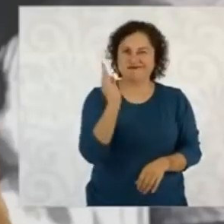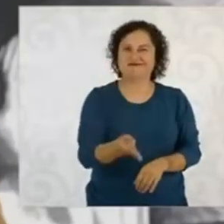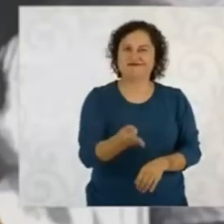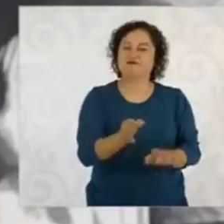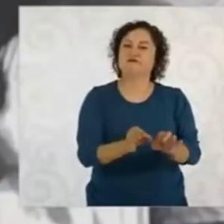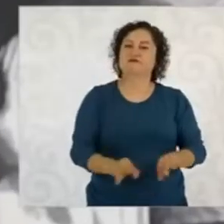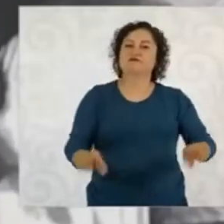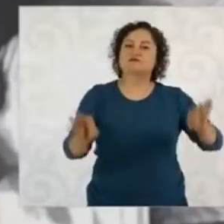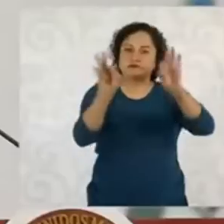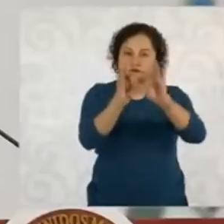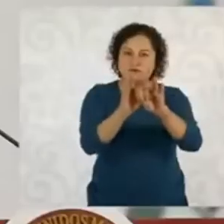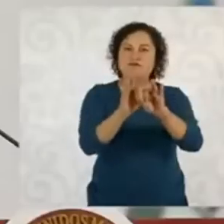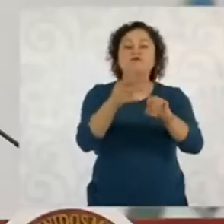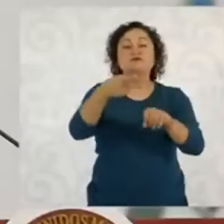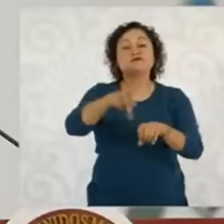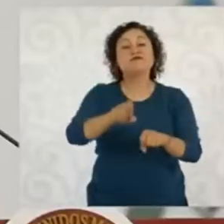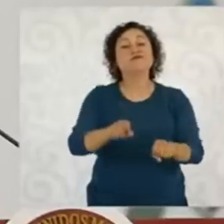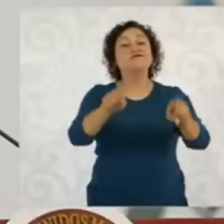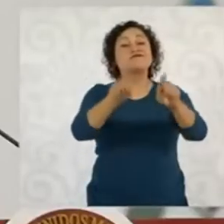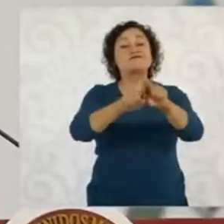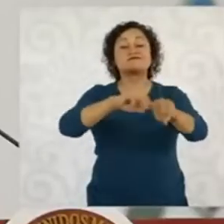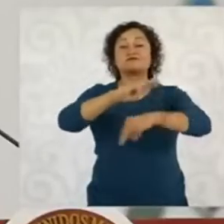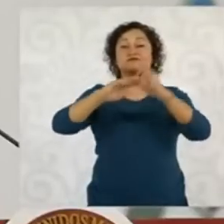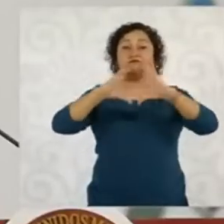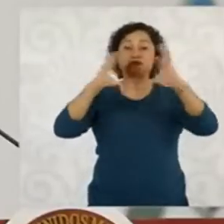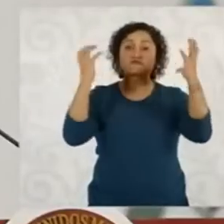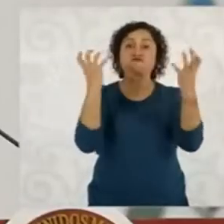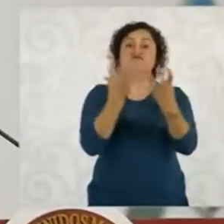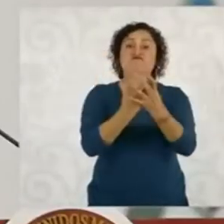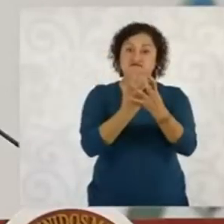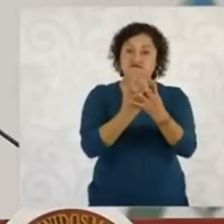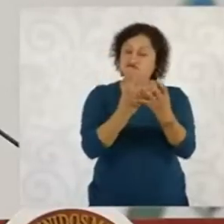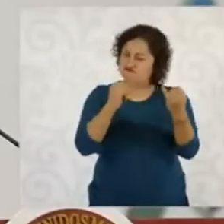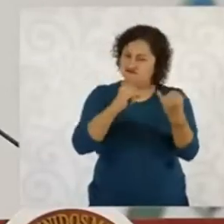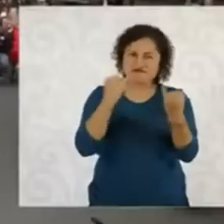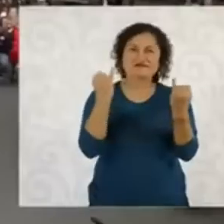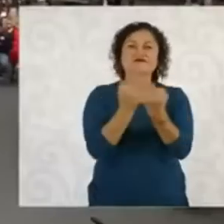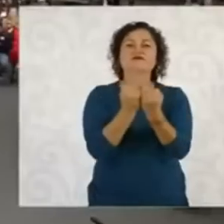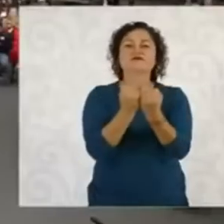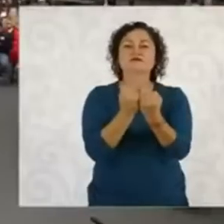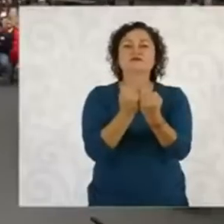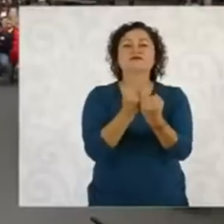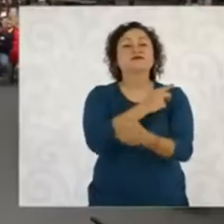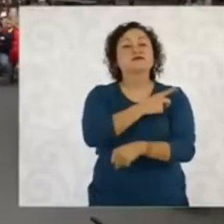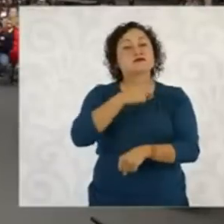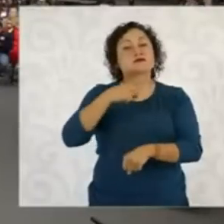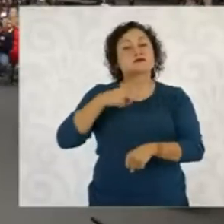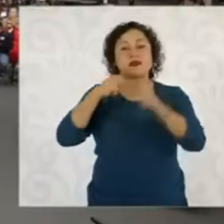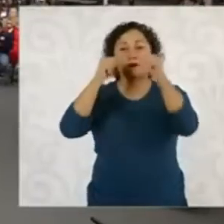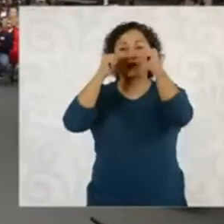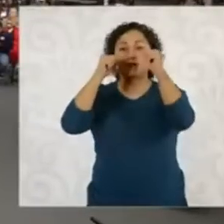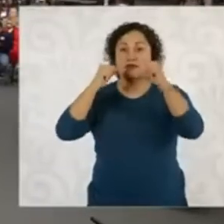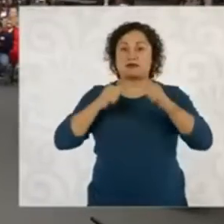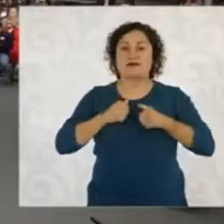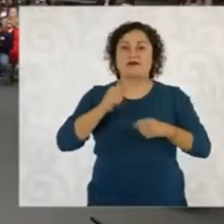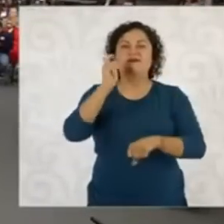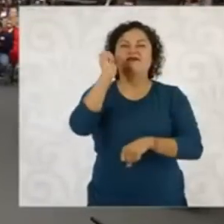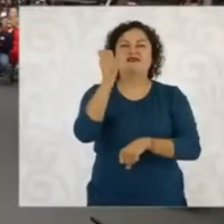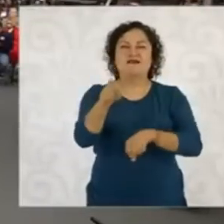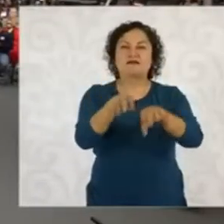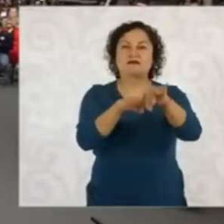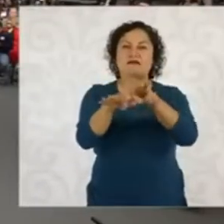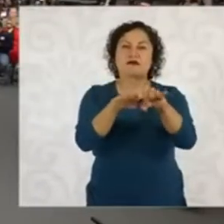nivel mundial. Es importante que tomen en cuenta el 100% de nuestro salario para